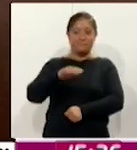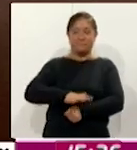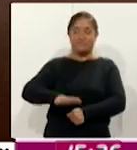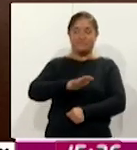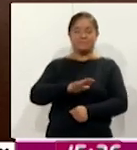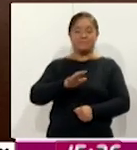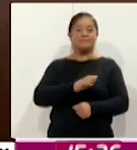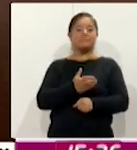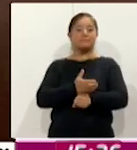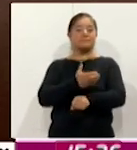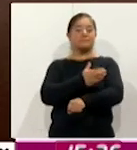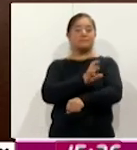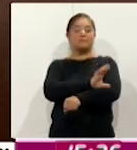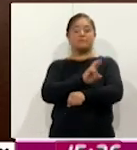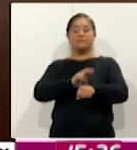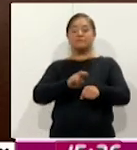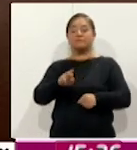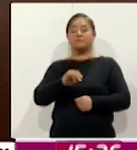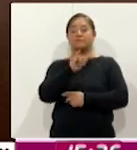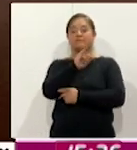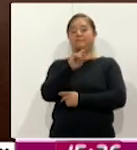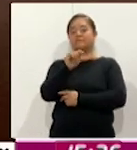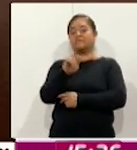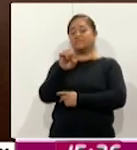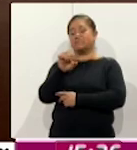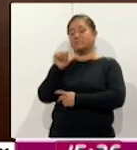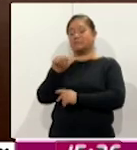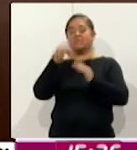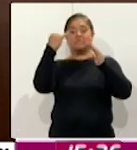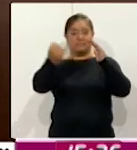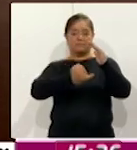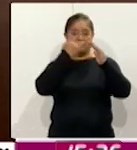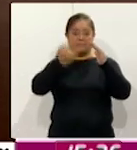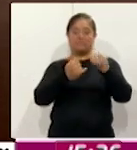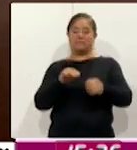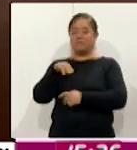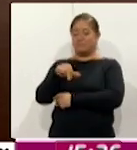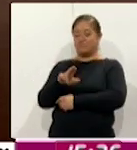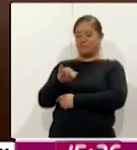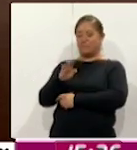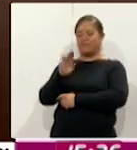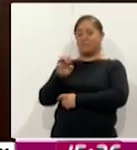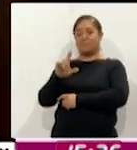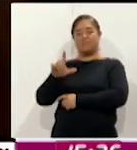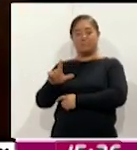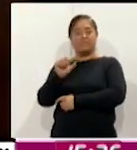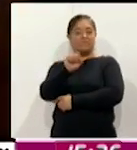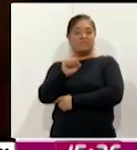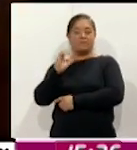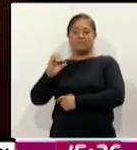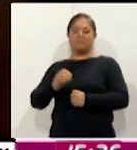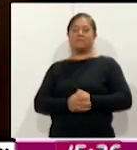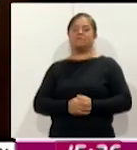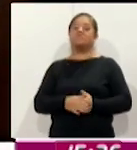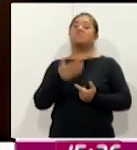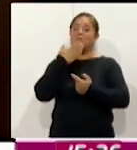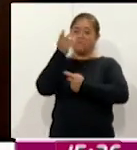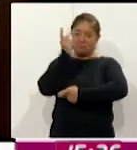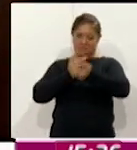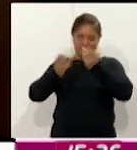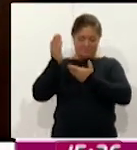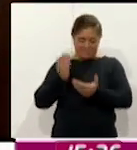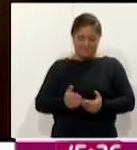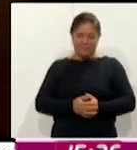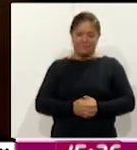la coordinadora del Instituto Tlaxcalteca de Educación para los Adultos, Maribel Sánchez Cruz. Bienvenida, muy buenas tardes. Buenas tardes,